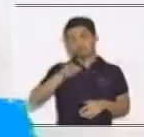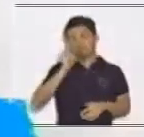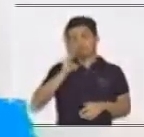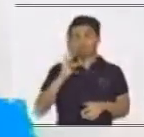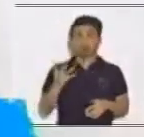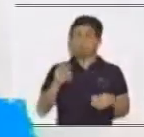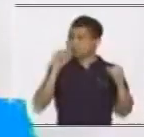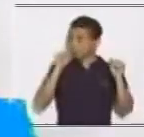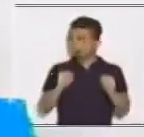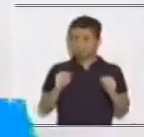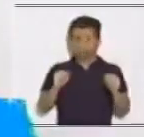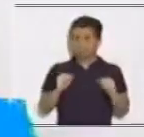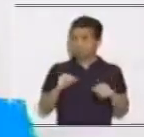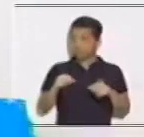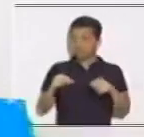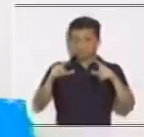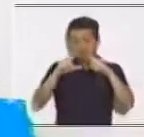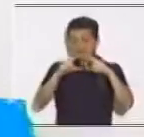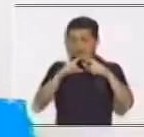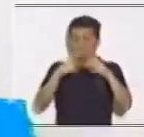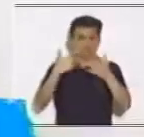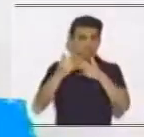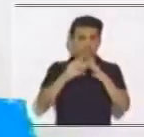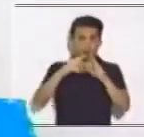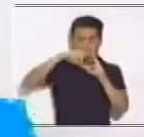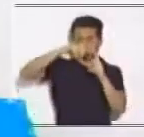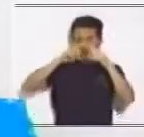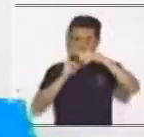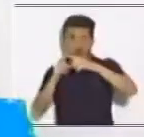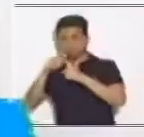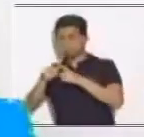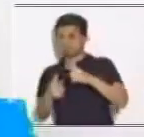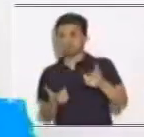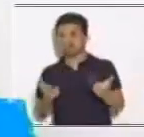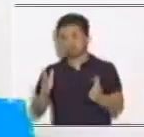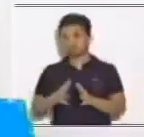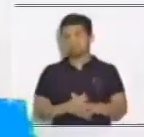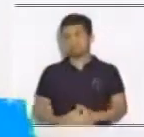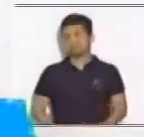puede tener cualquier posición o movimiento. Mírenlo ahí.